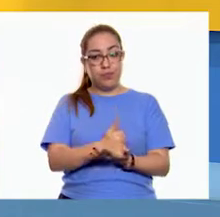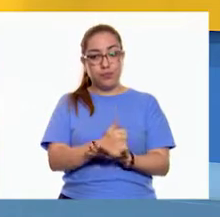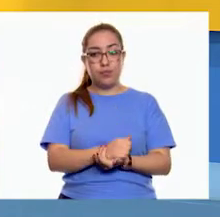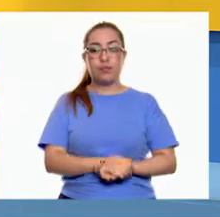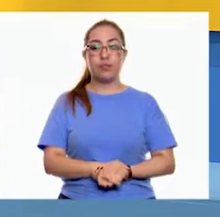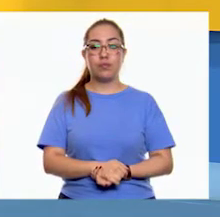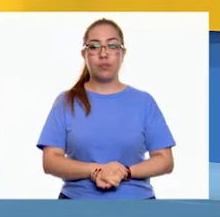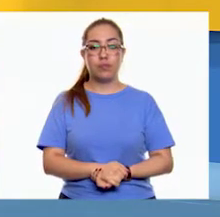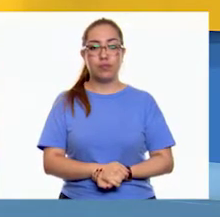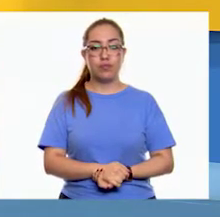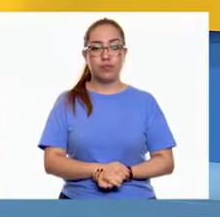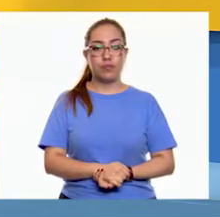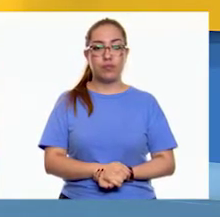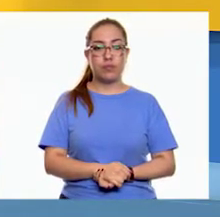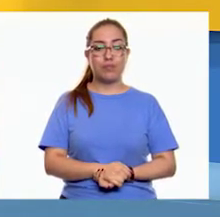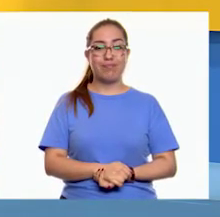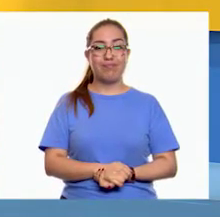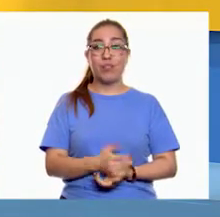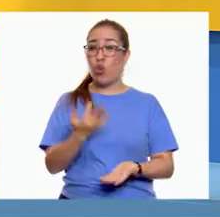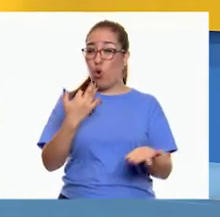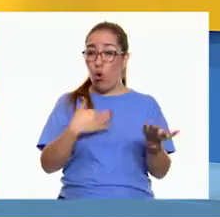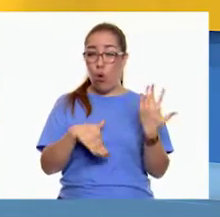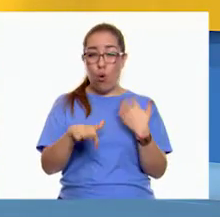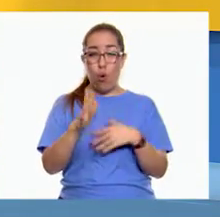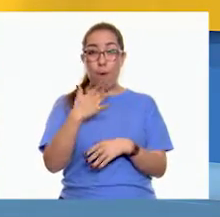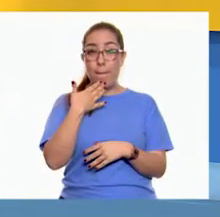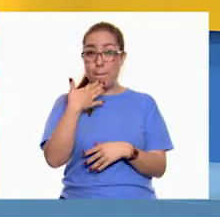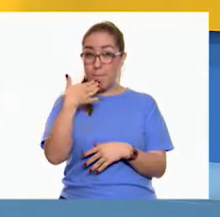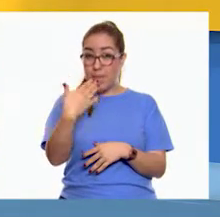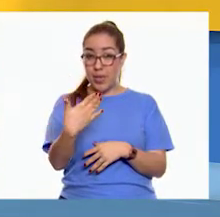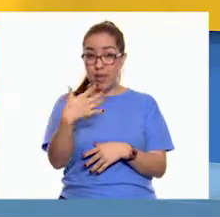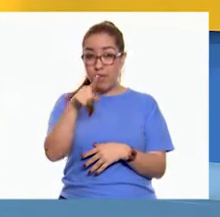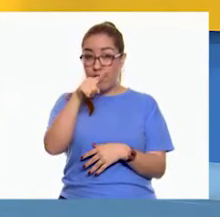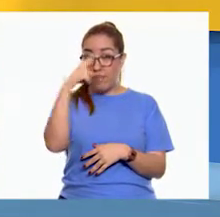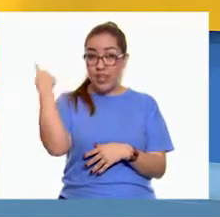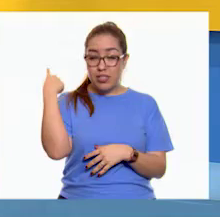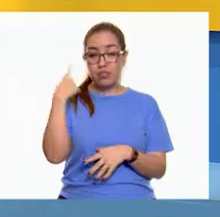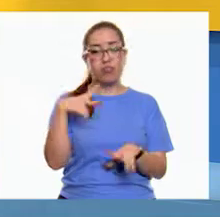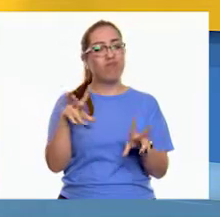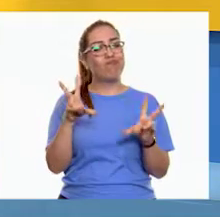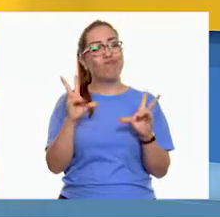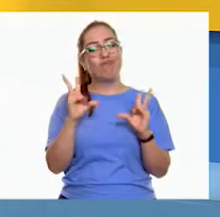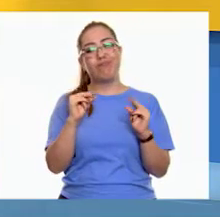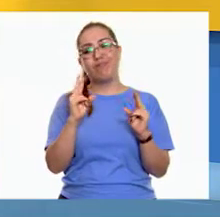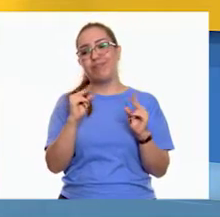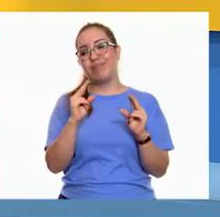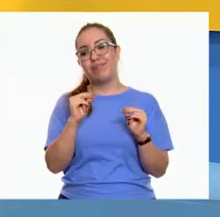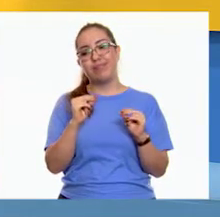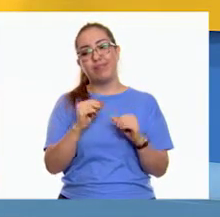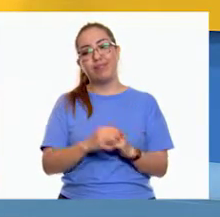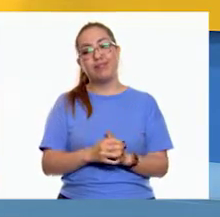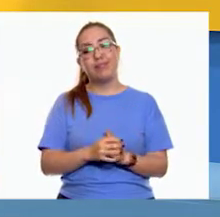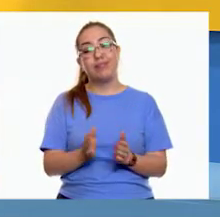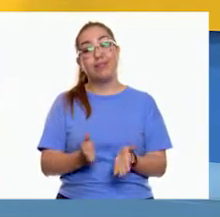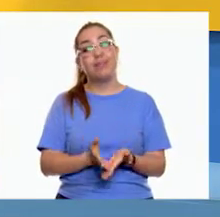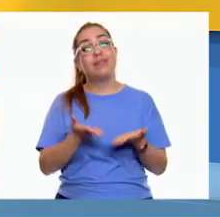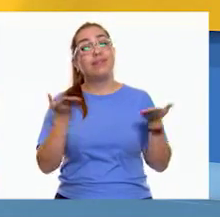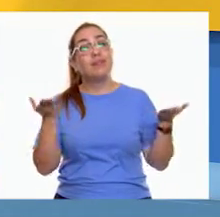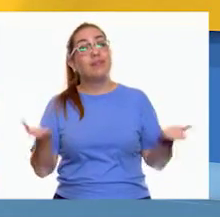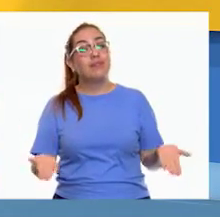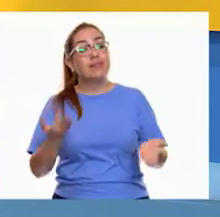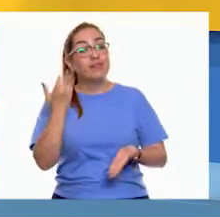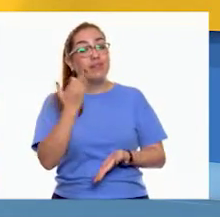bien, no todo fue miel sobre hojuelas en este siglo, y como veremos en la siguiente sección de nuestro conteo, los